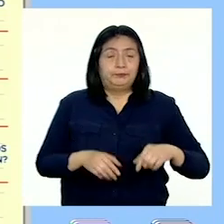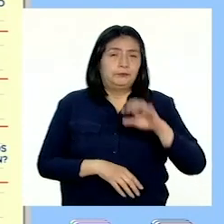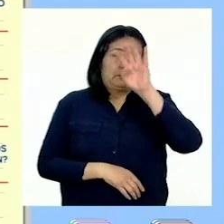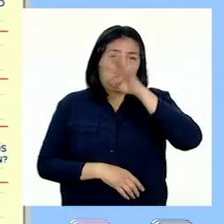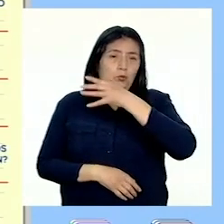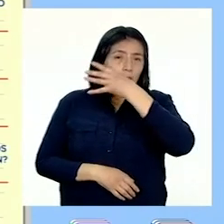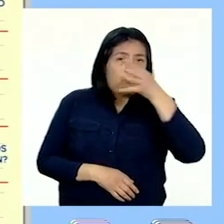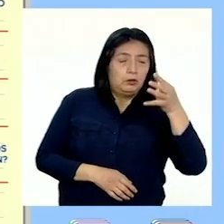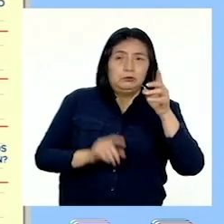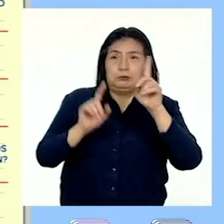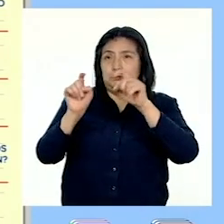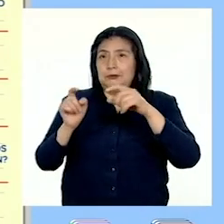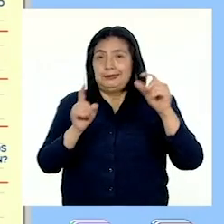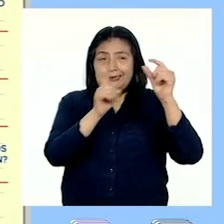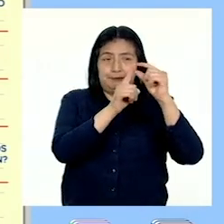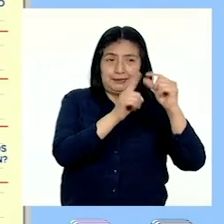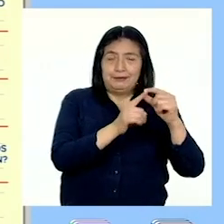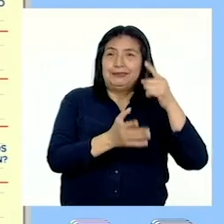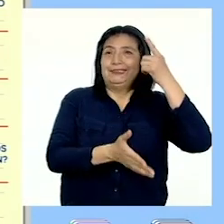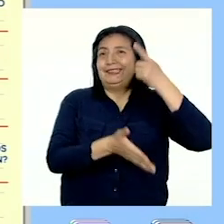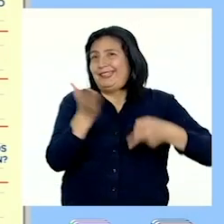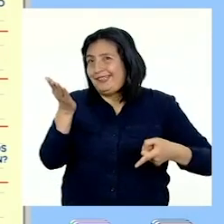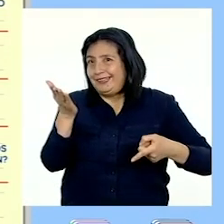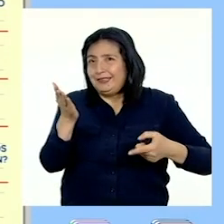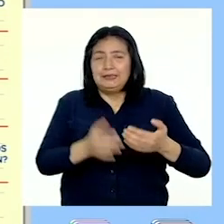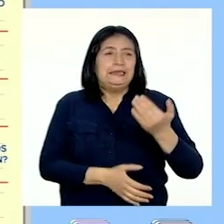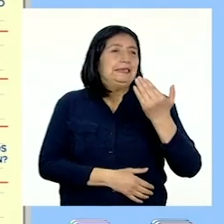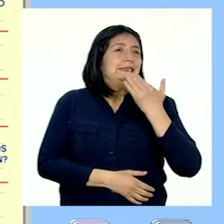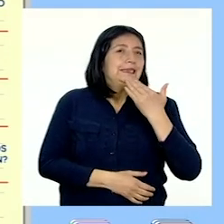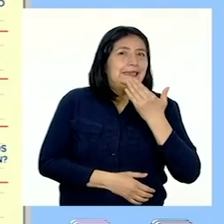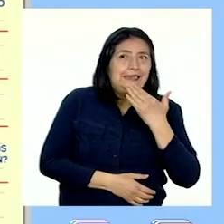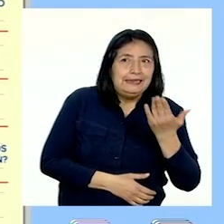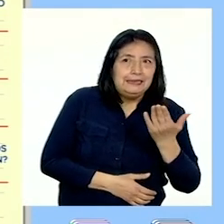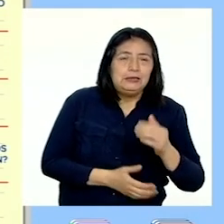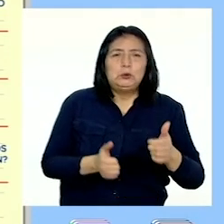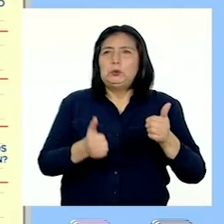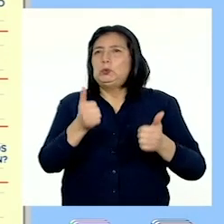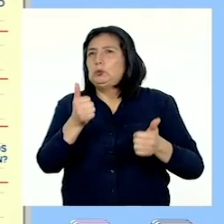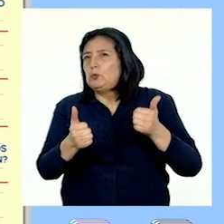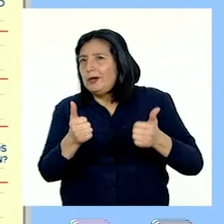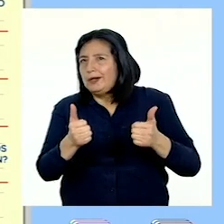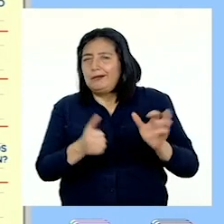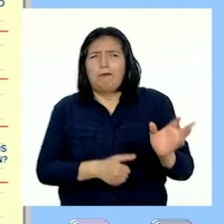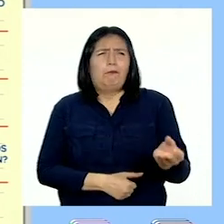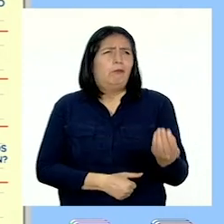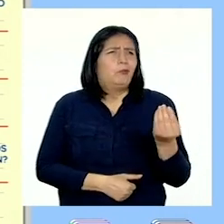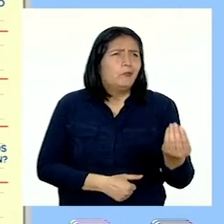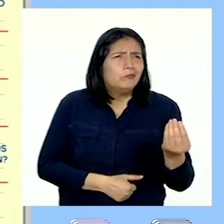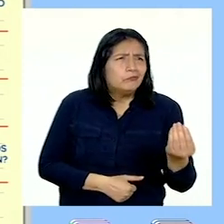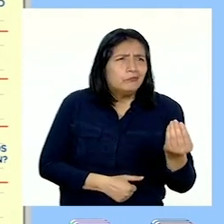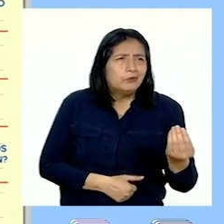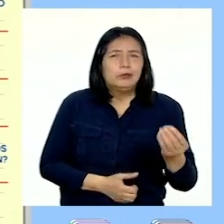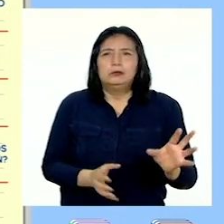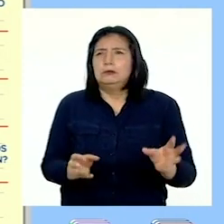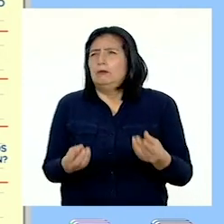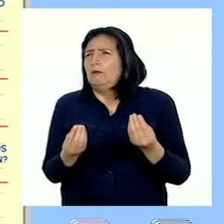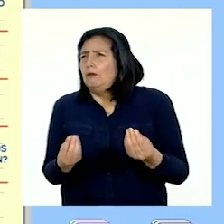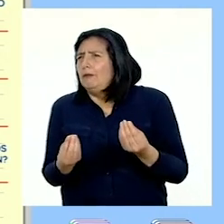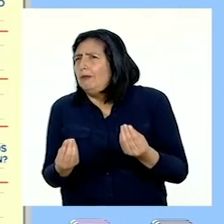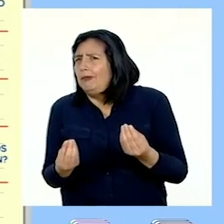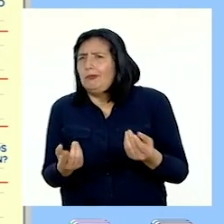cuadro de preguntas con las palabras ¿qué?, ¿quién?, ¿cuál?, ¿por qué?,